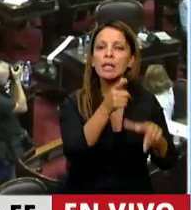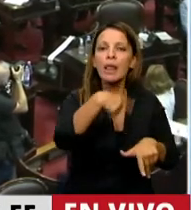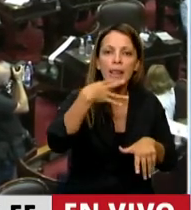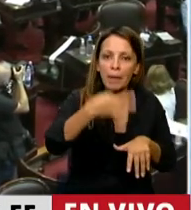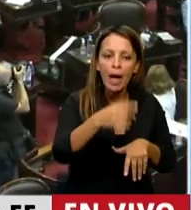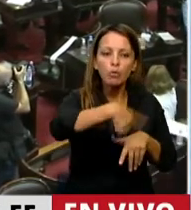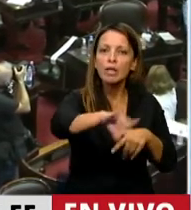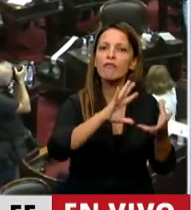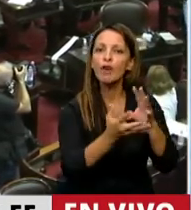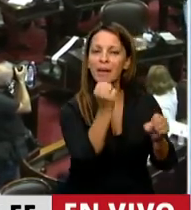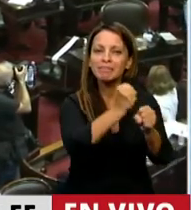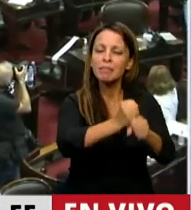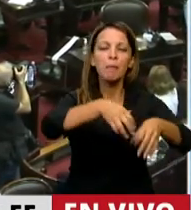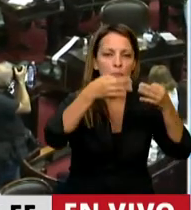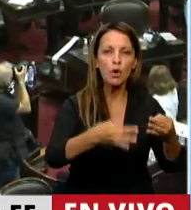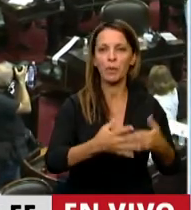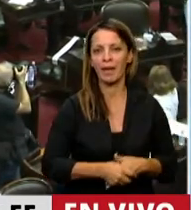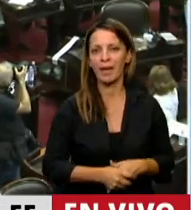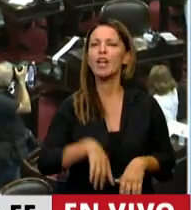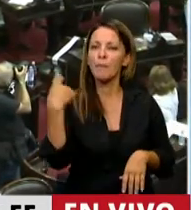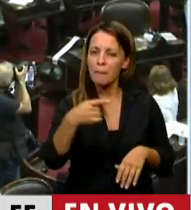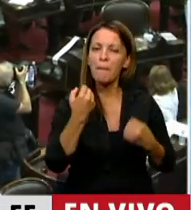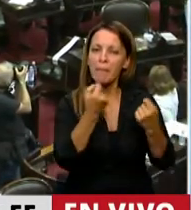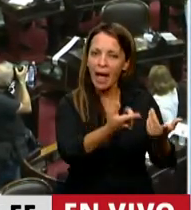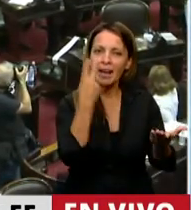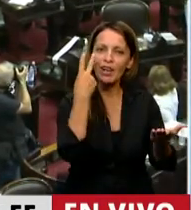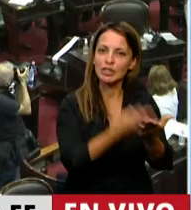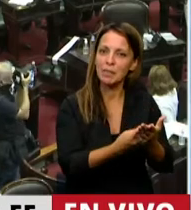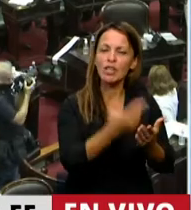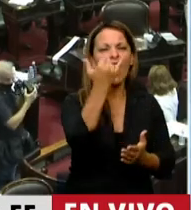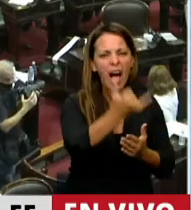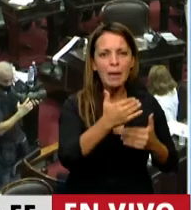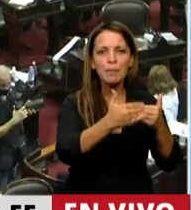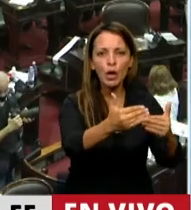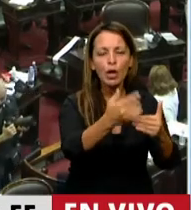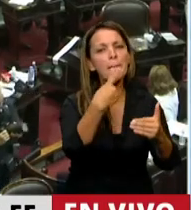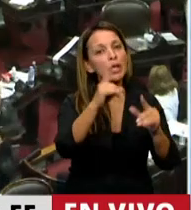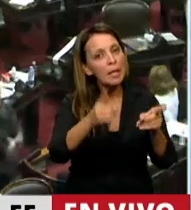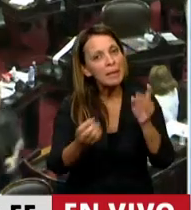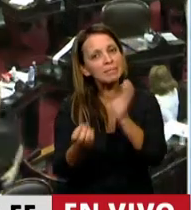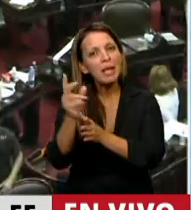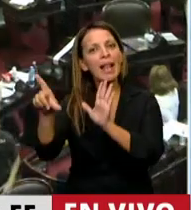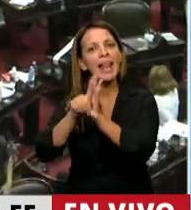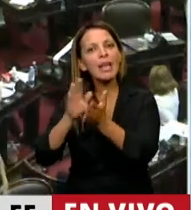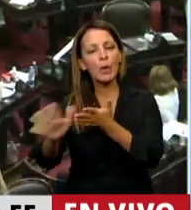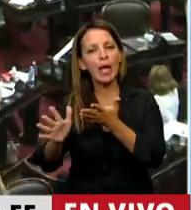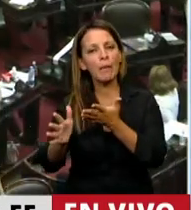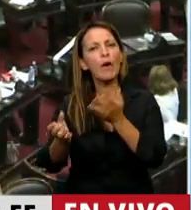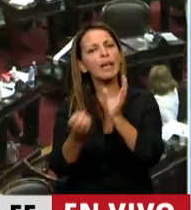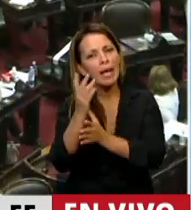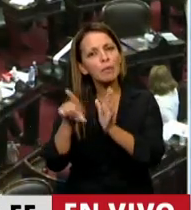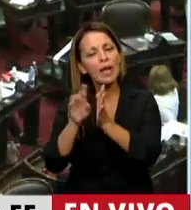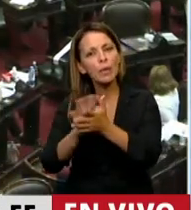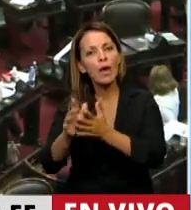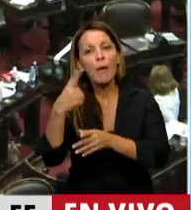bueno, todo lo que hicieron hasta acá lo vamos a reconocer, tienen la prórroga, pero vamos hacia una nueva ley, vamos a un nuevo marco legal, pero